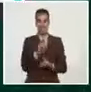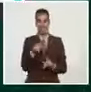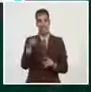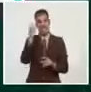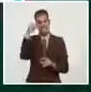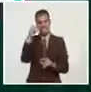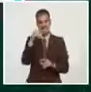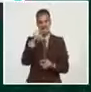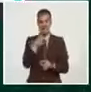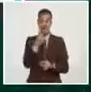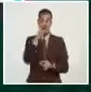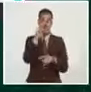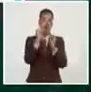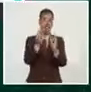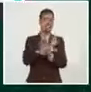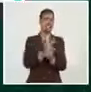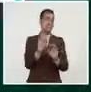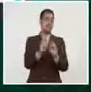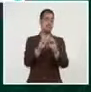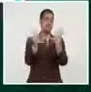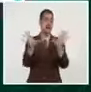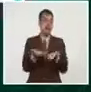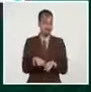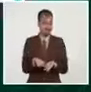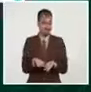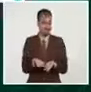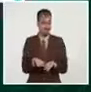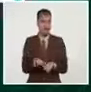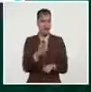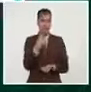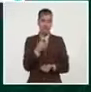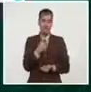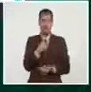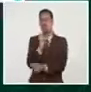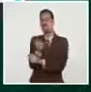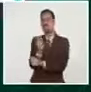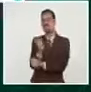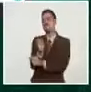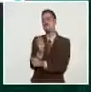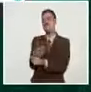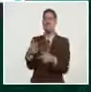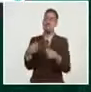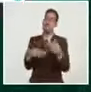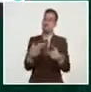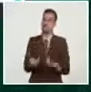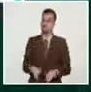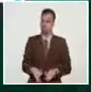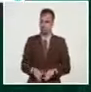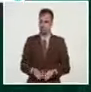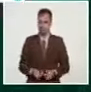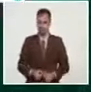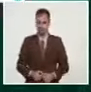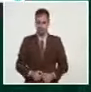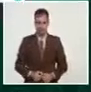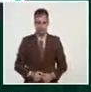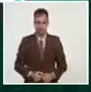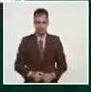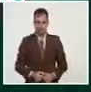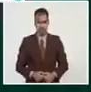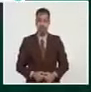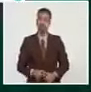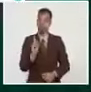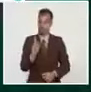ya me sacaron el noticiero, que yo soy la que le dice a Luisma lo que tiene que hacer. Entonces,